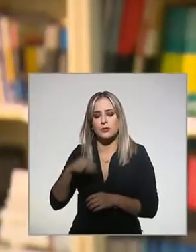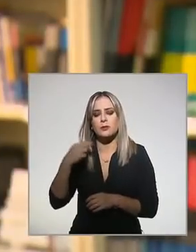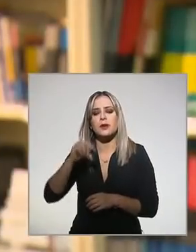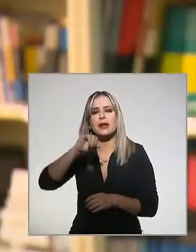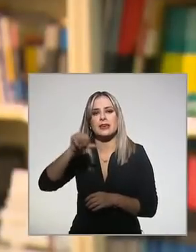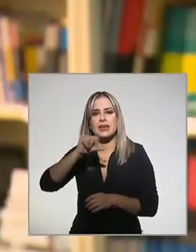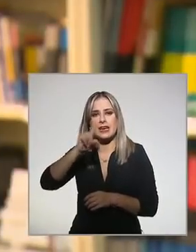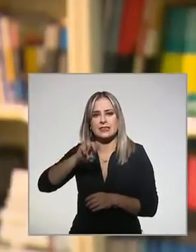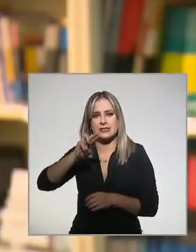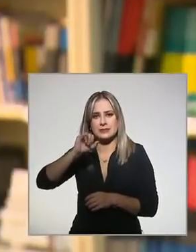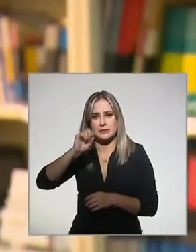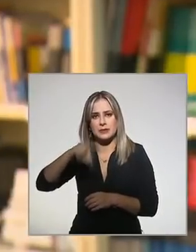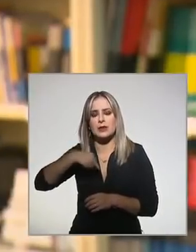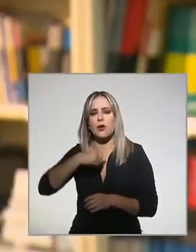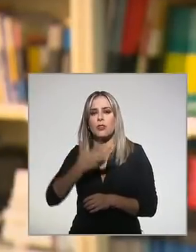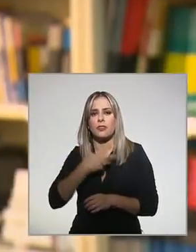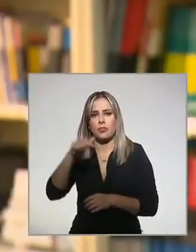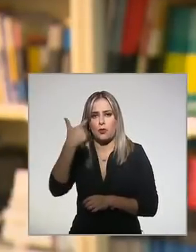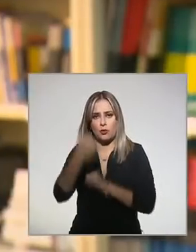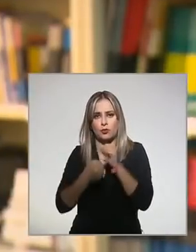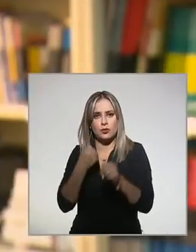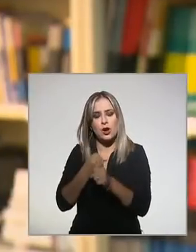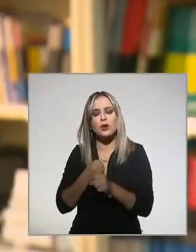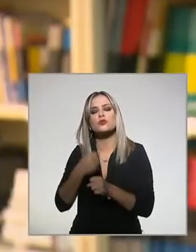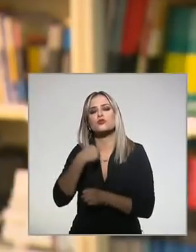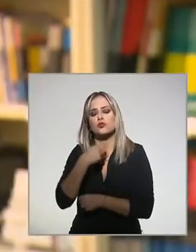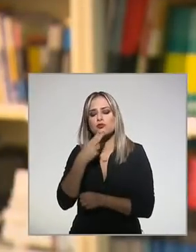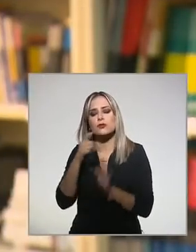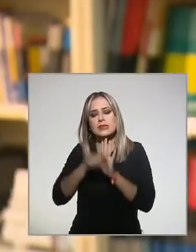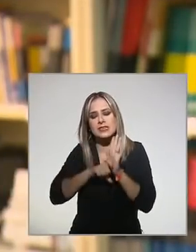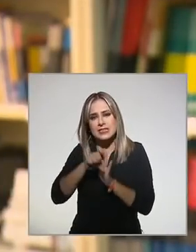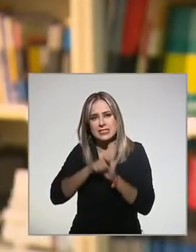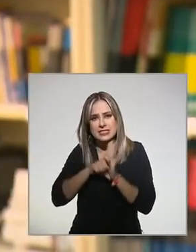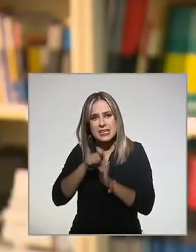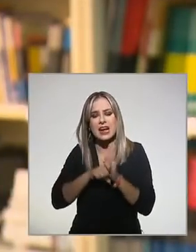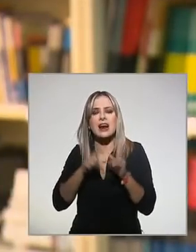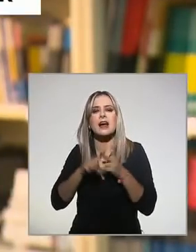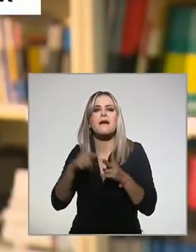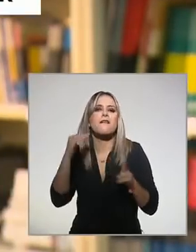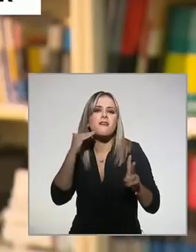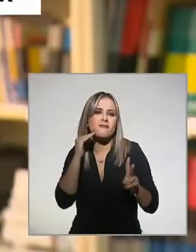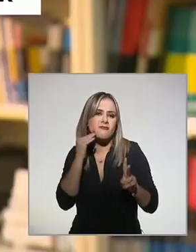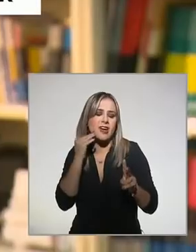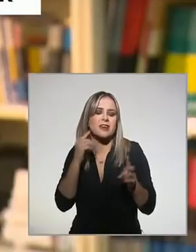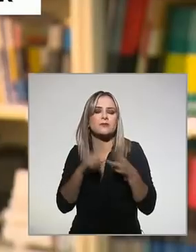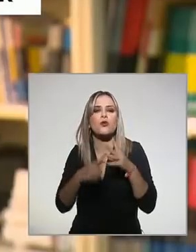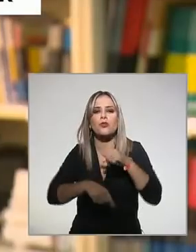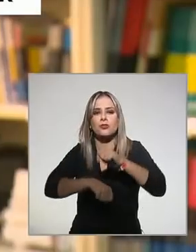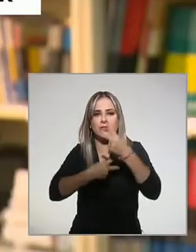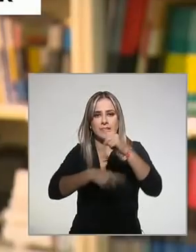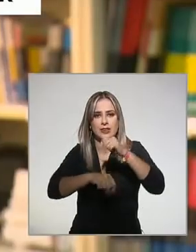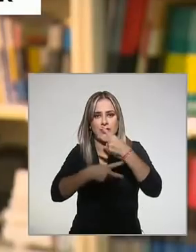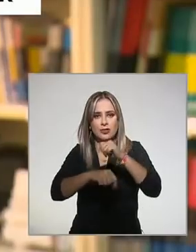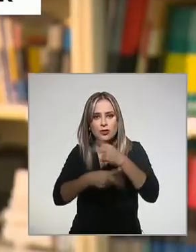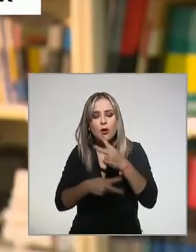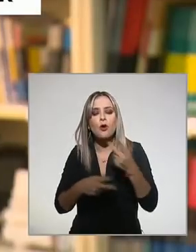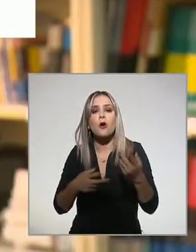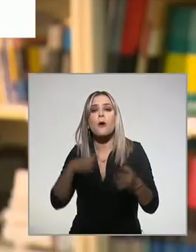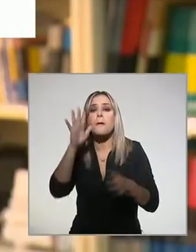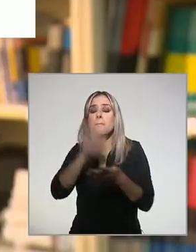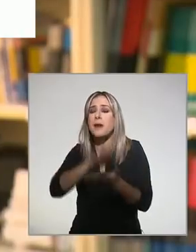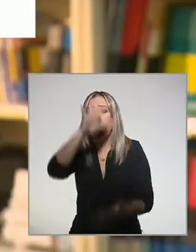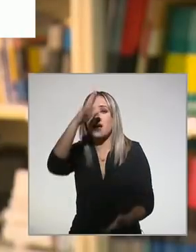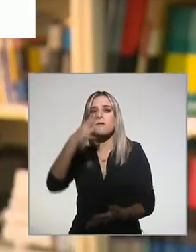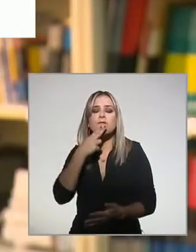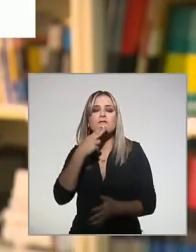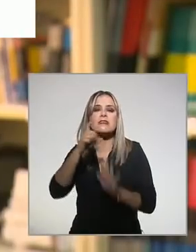Alvarado Gómez, tengo 12 años. Yo utilizo Instagram, utilizo Facebook, utilizo TikTok. La red social la que más uso